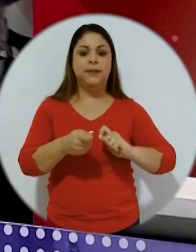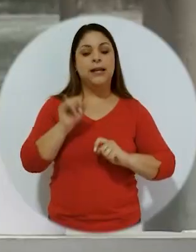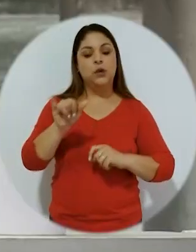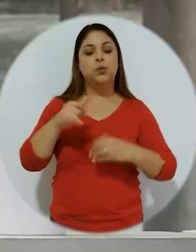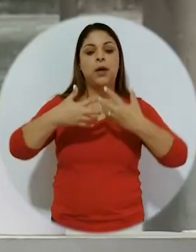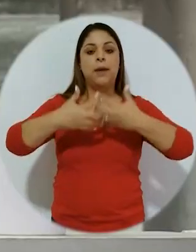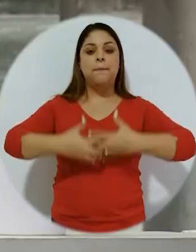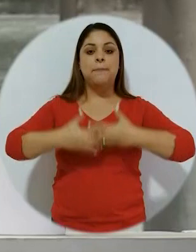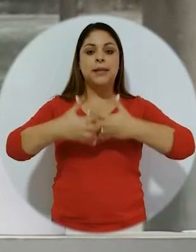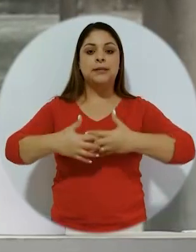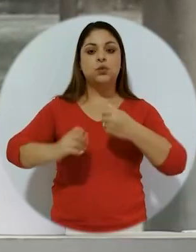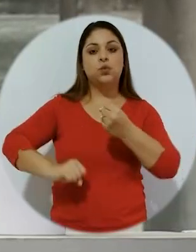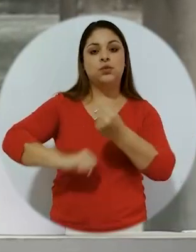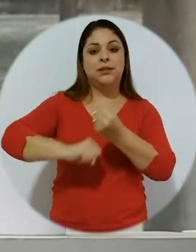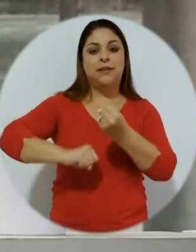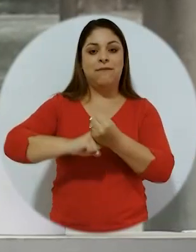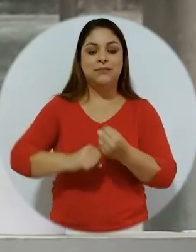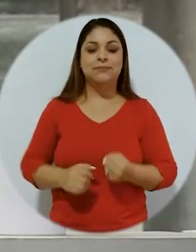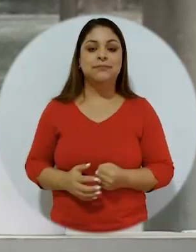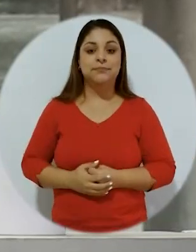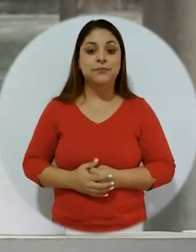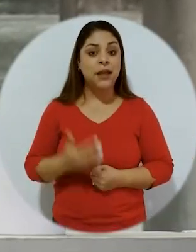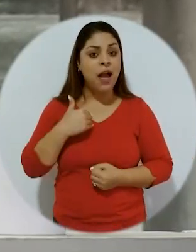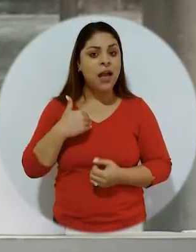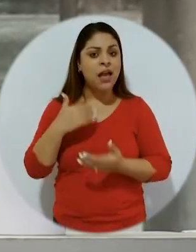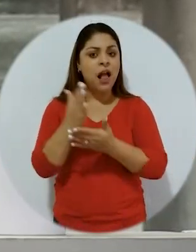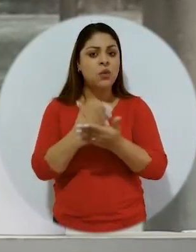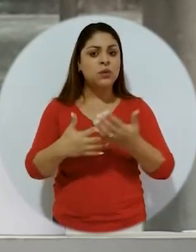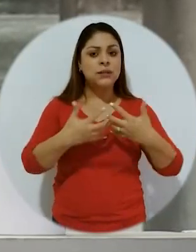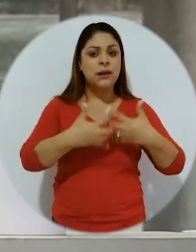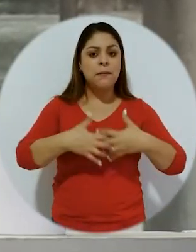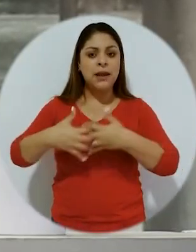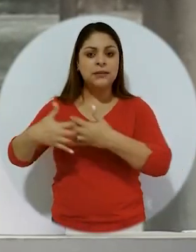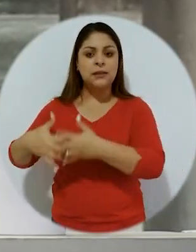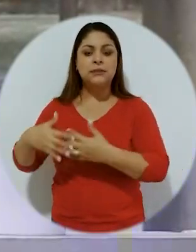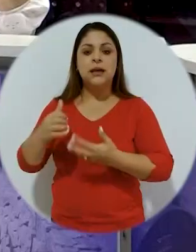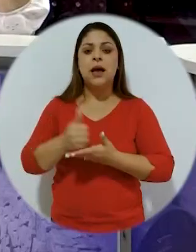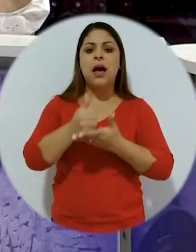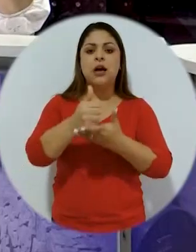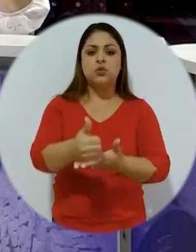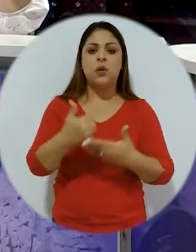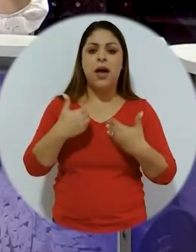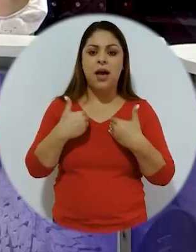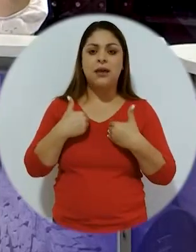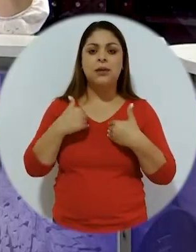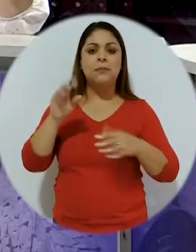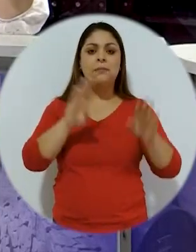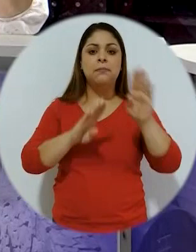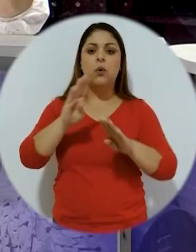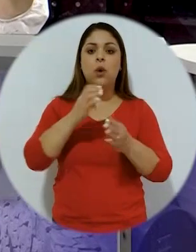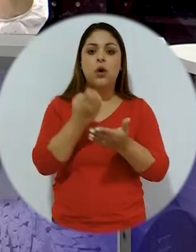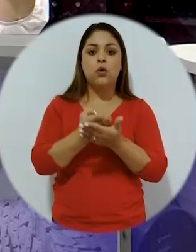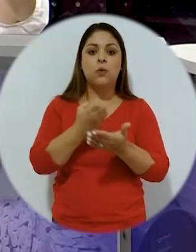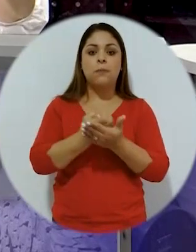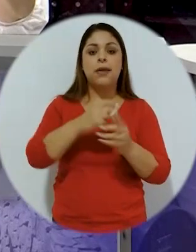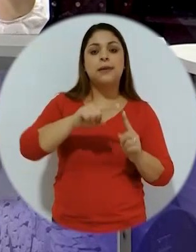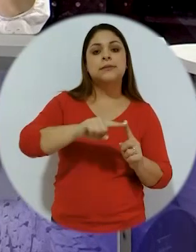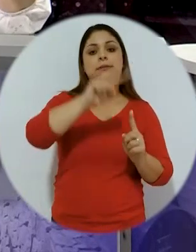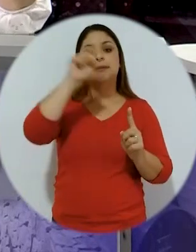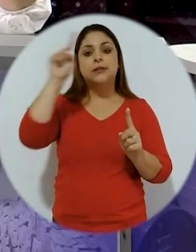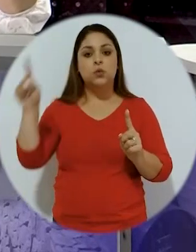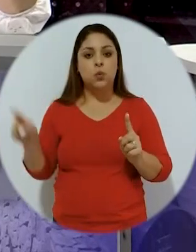de bioeconomía? Hay algunas de estas empresas que también ayudan a generar un concepto que se llama bioeconomía